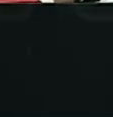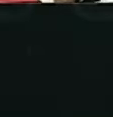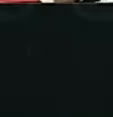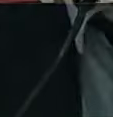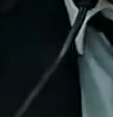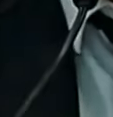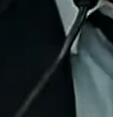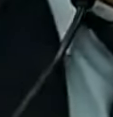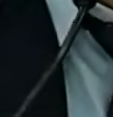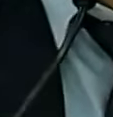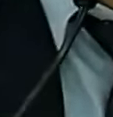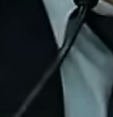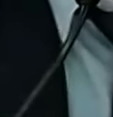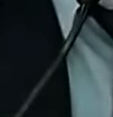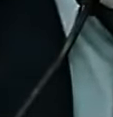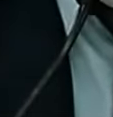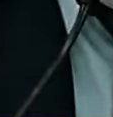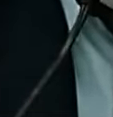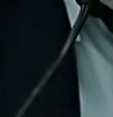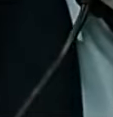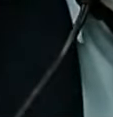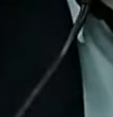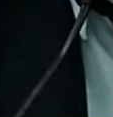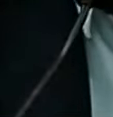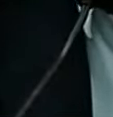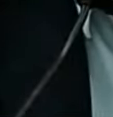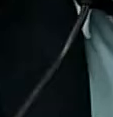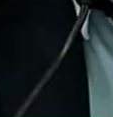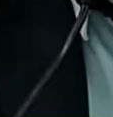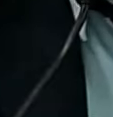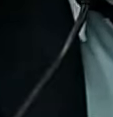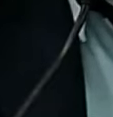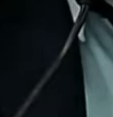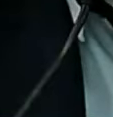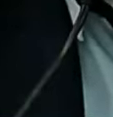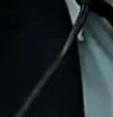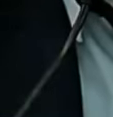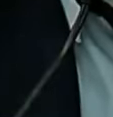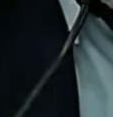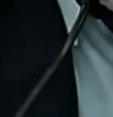el personal del servicio penitenciario, que solo